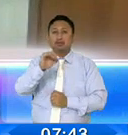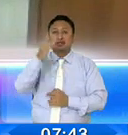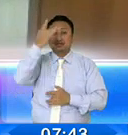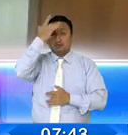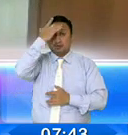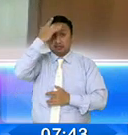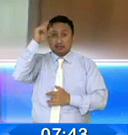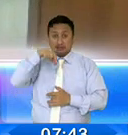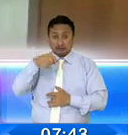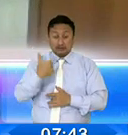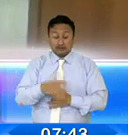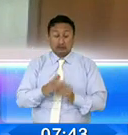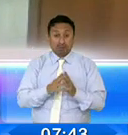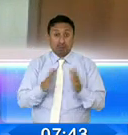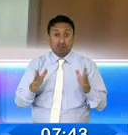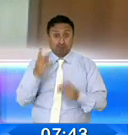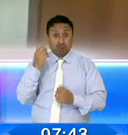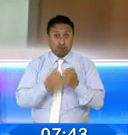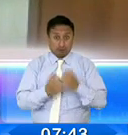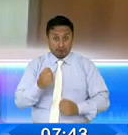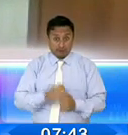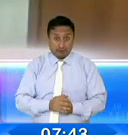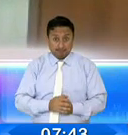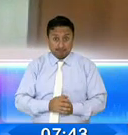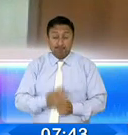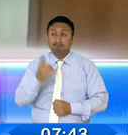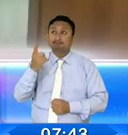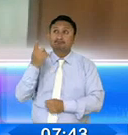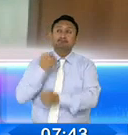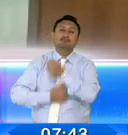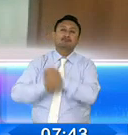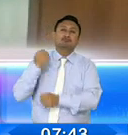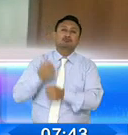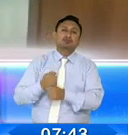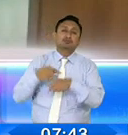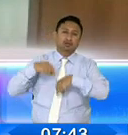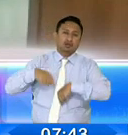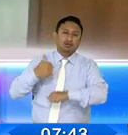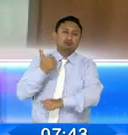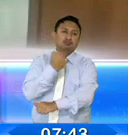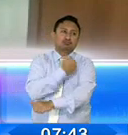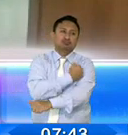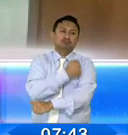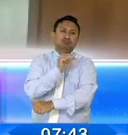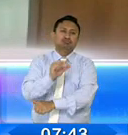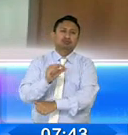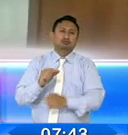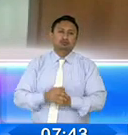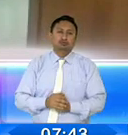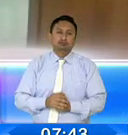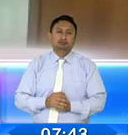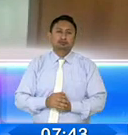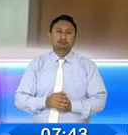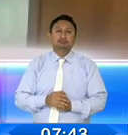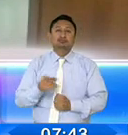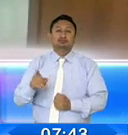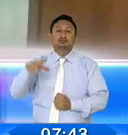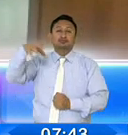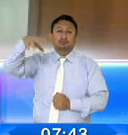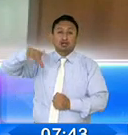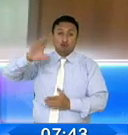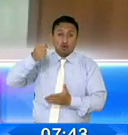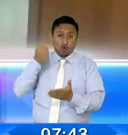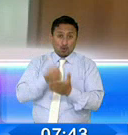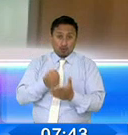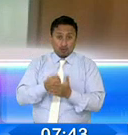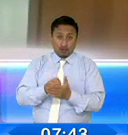grande. Y el año pasado se vacunó muy, muy poco. El Estado no ha adquirido vacunas, recién